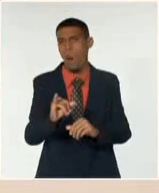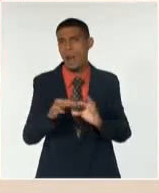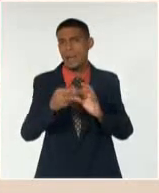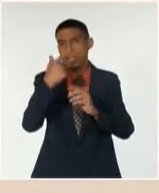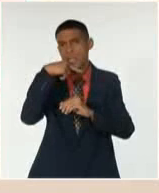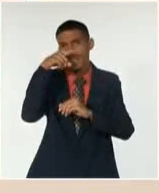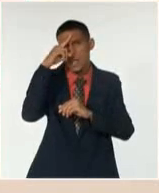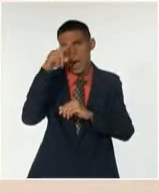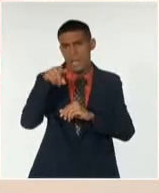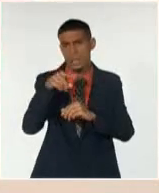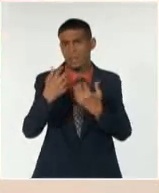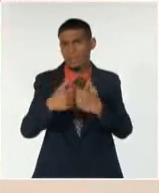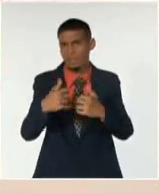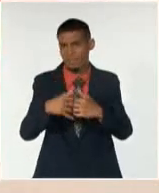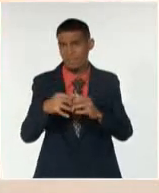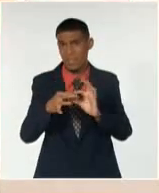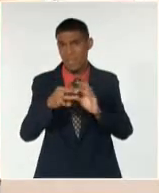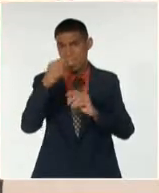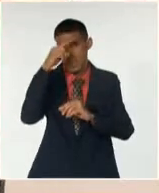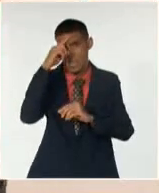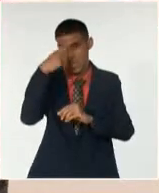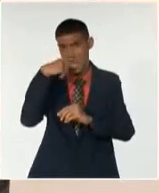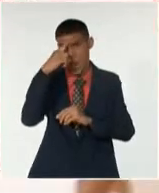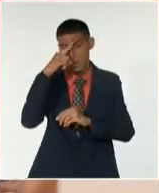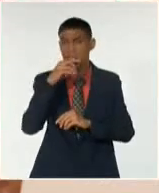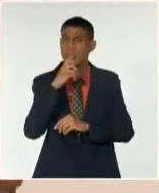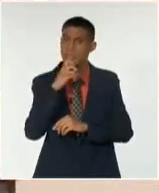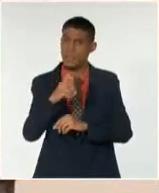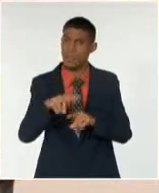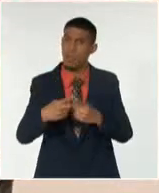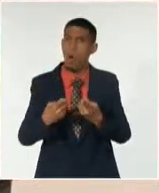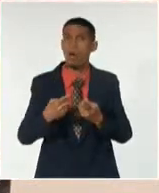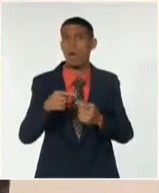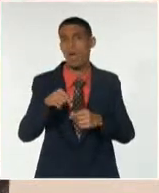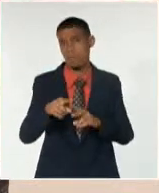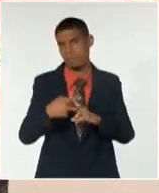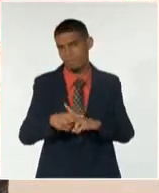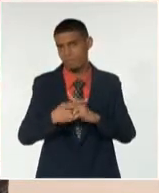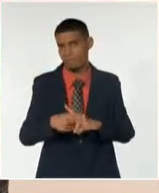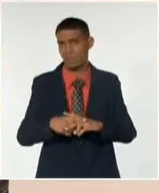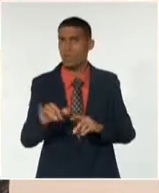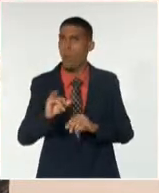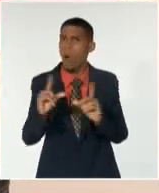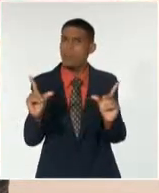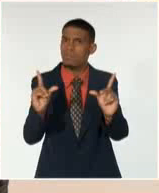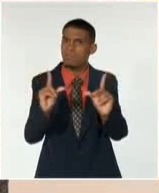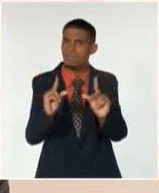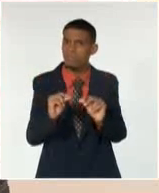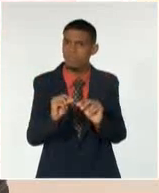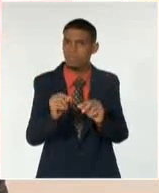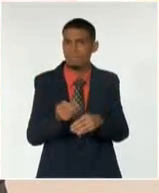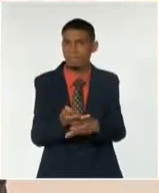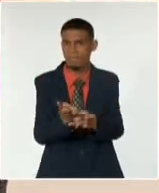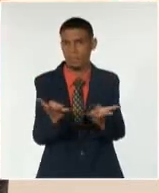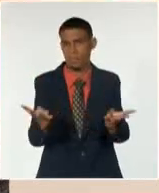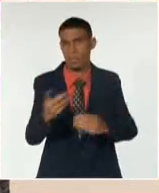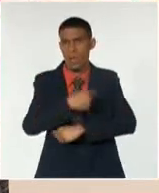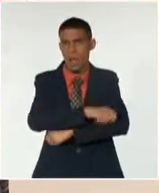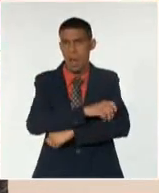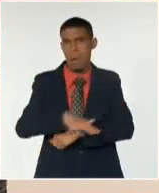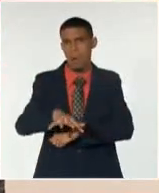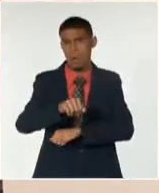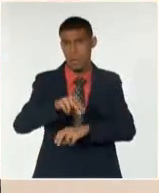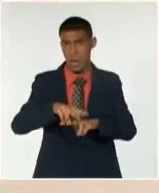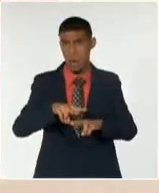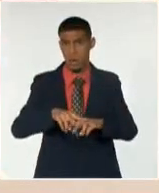en las unidades de Boca de Jaruco y también disminuyó considerablemente el suministro del gas a La Habana. Bueno, desde la